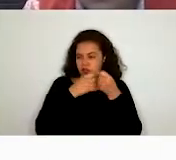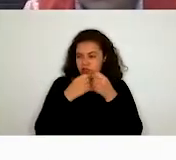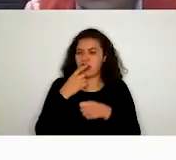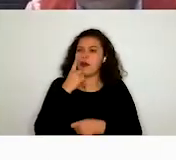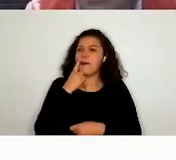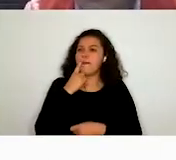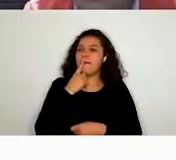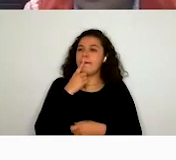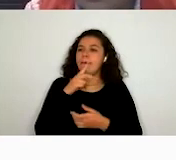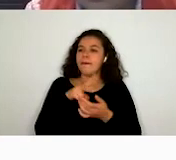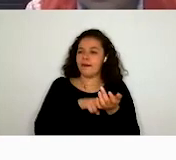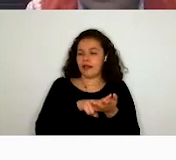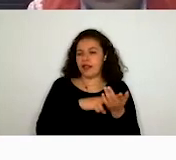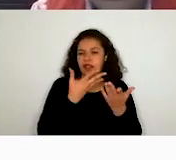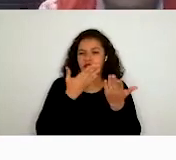uno de contraste en blanco.